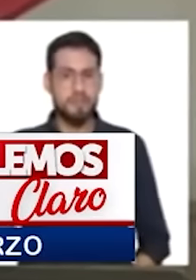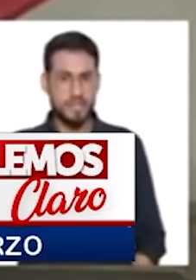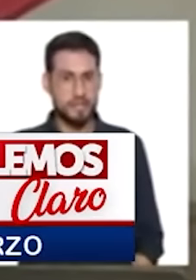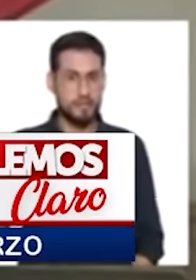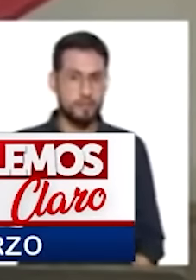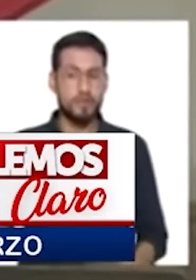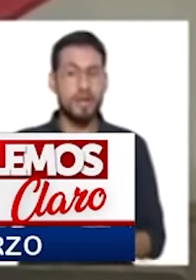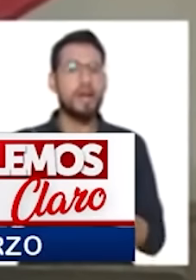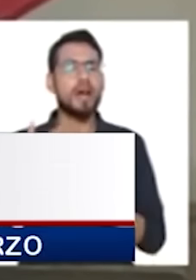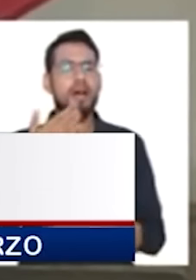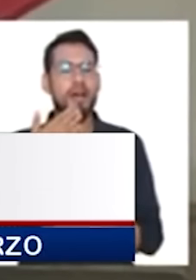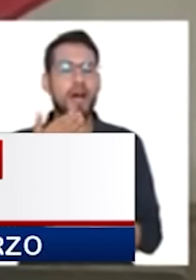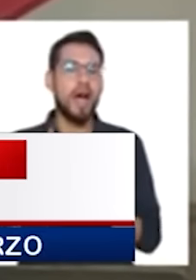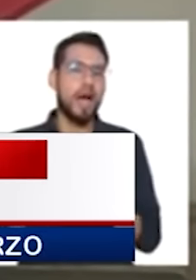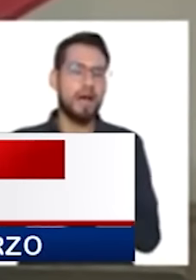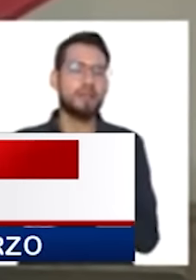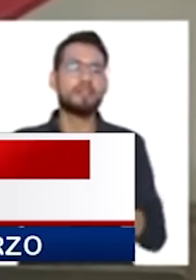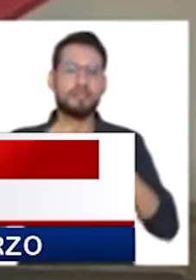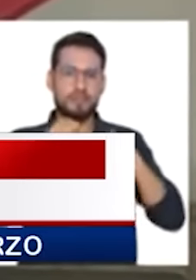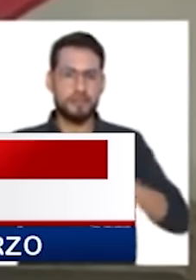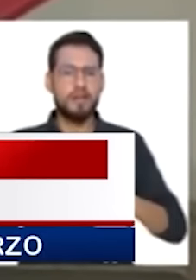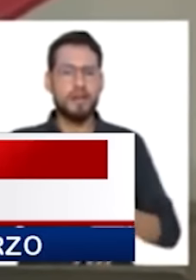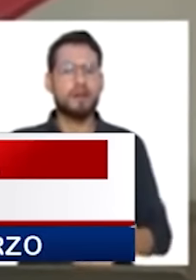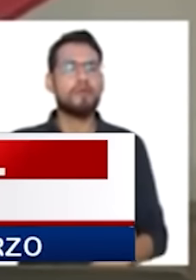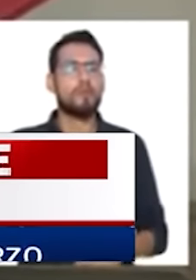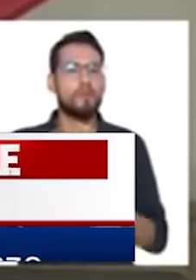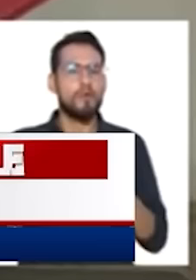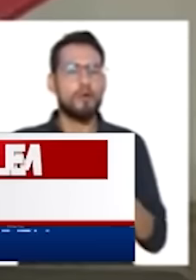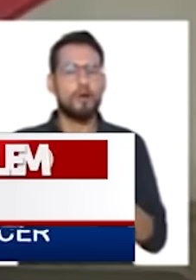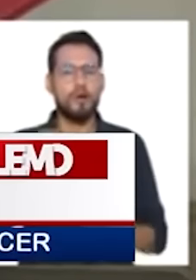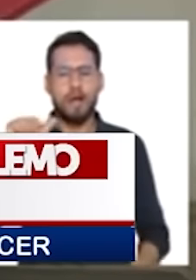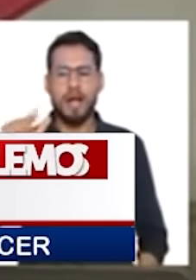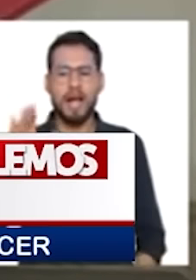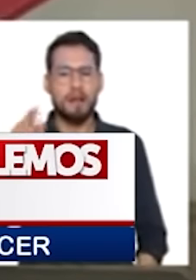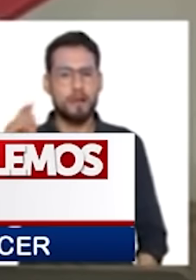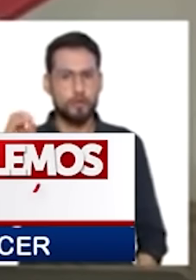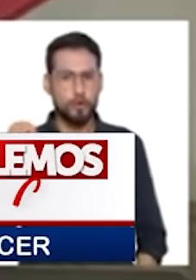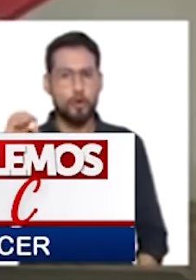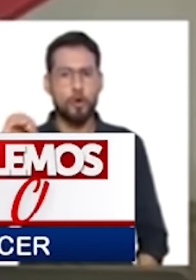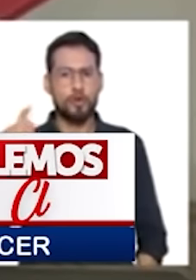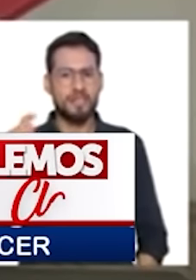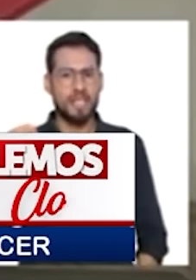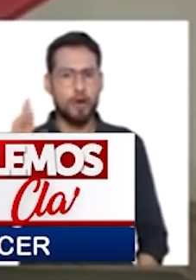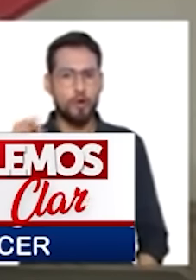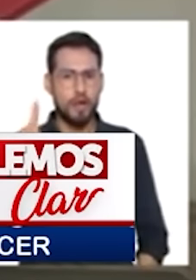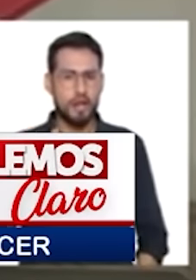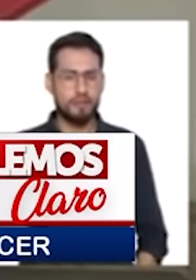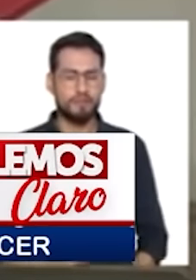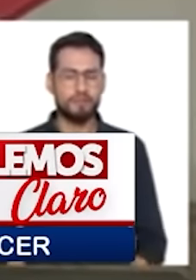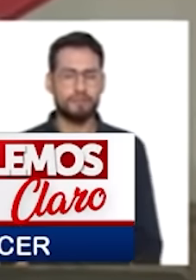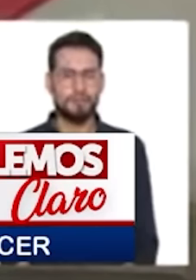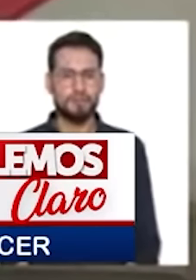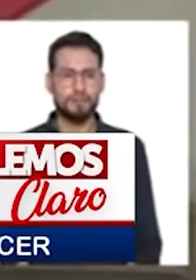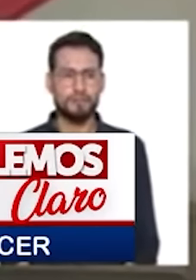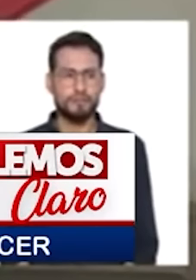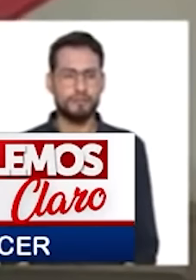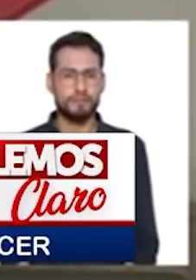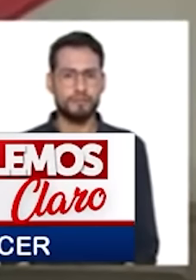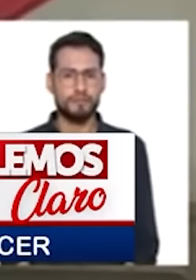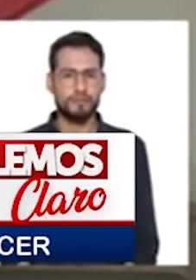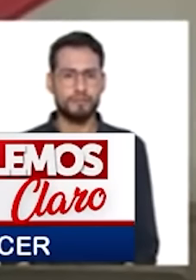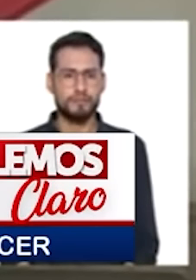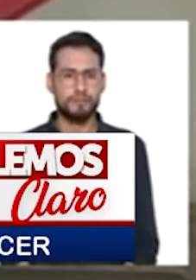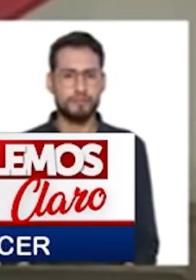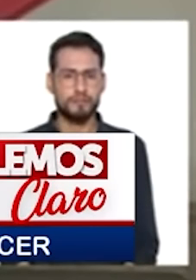de estas maneras se inicia lo que es la recomposición del gabinete ministerial tras la renuncia efectuada ayer por